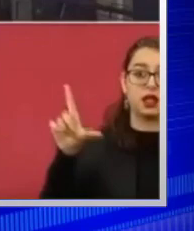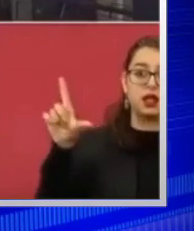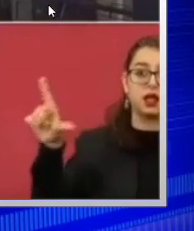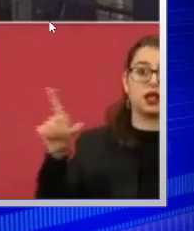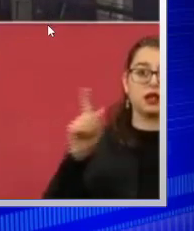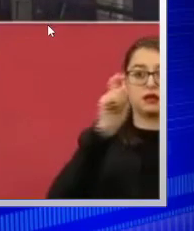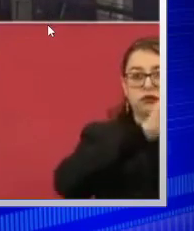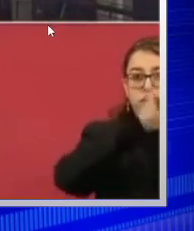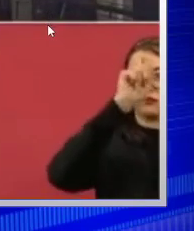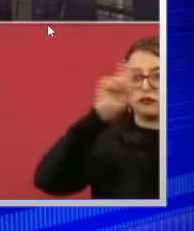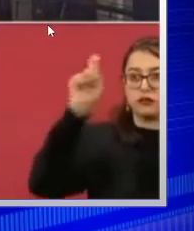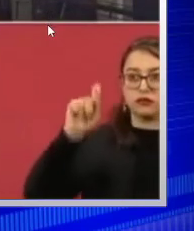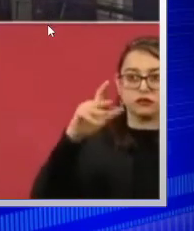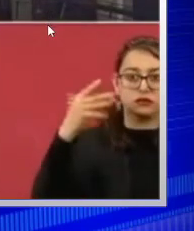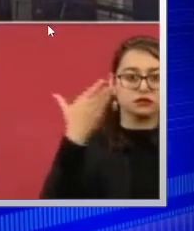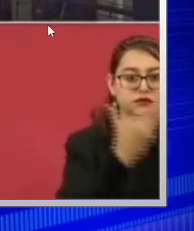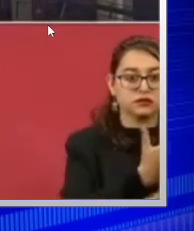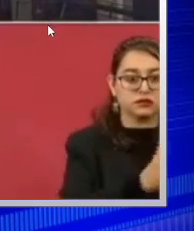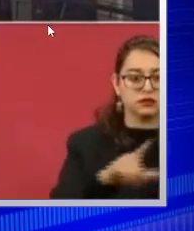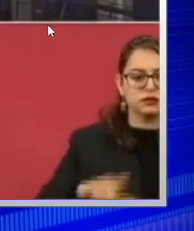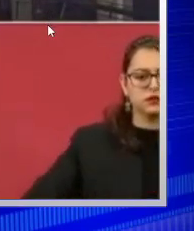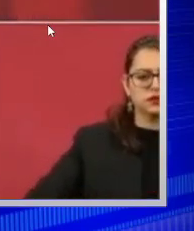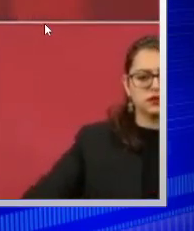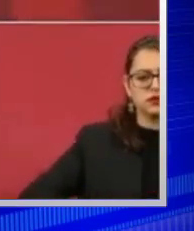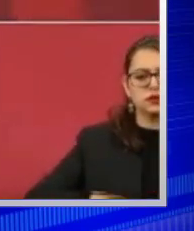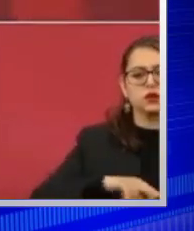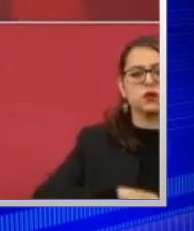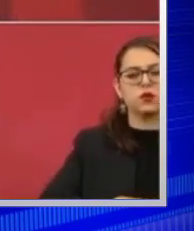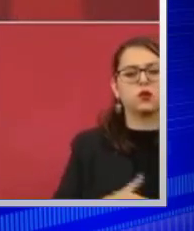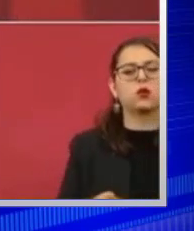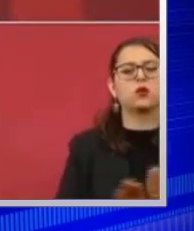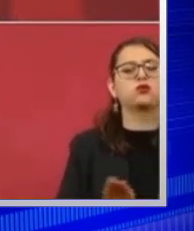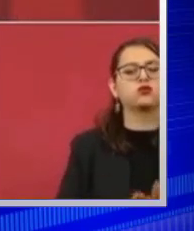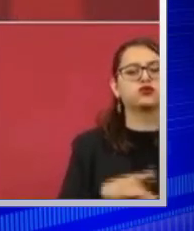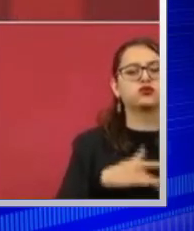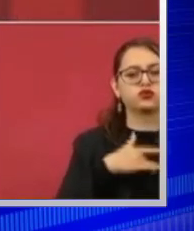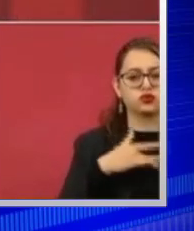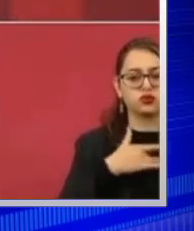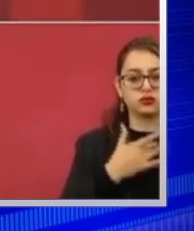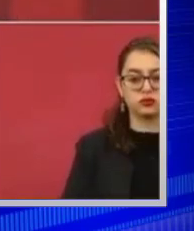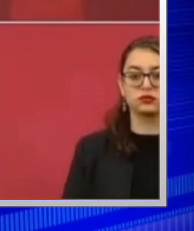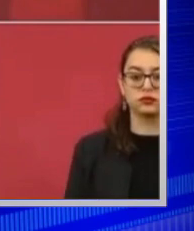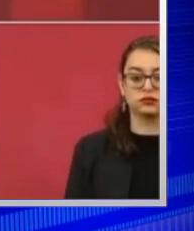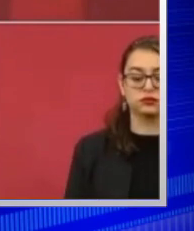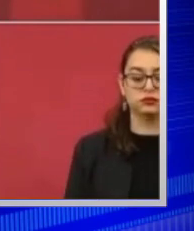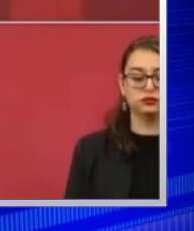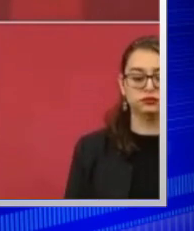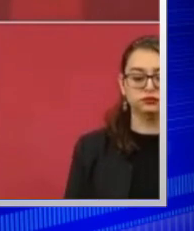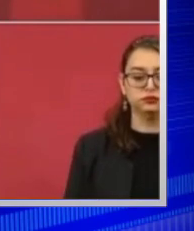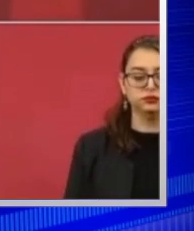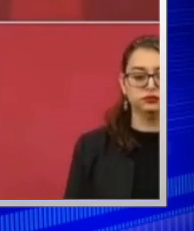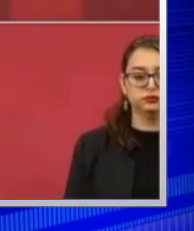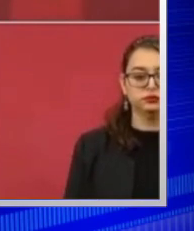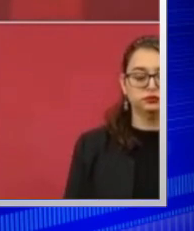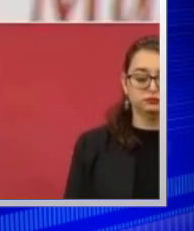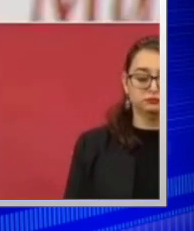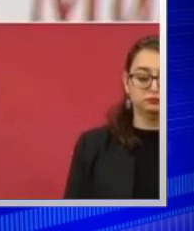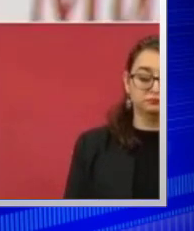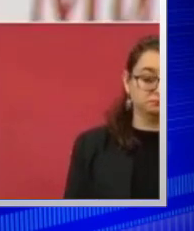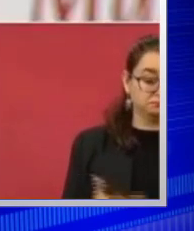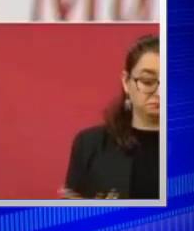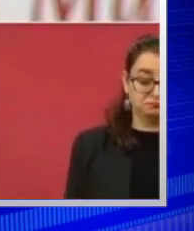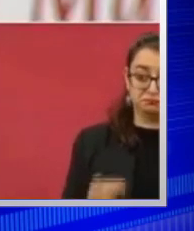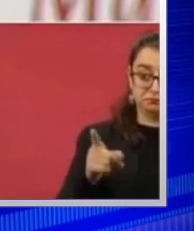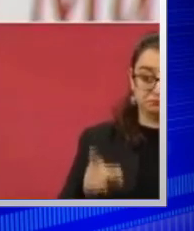y bueno primero que nosotros somos respetuosos de las instancias judiciales y respetaremos